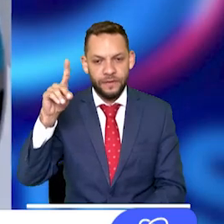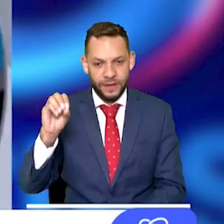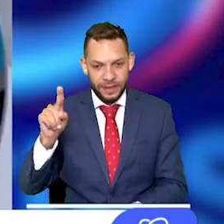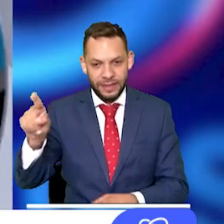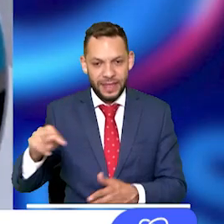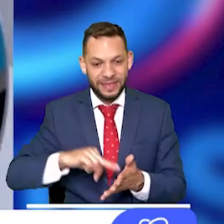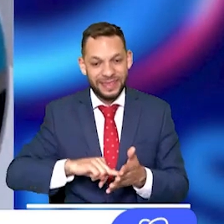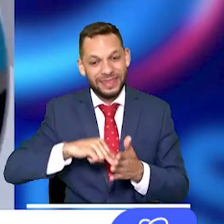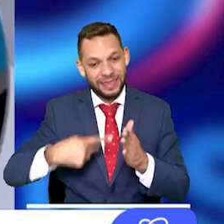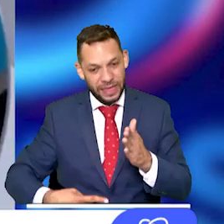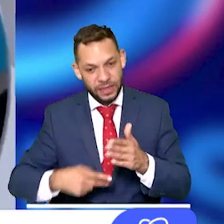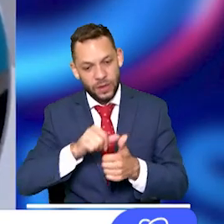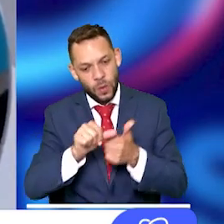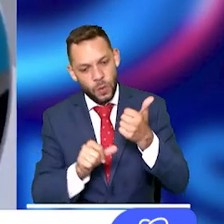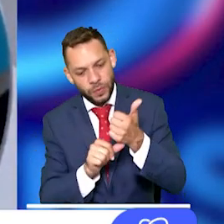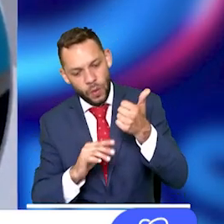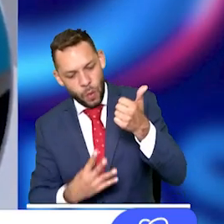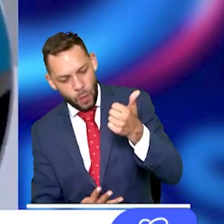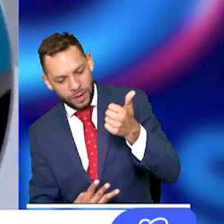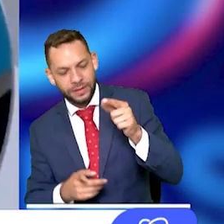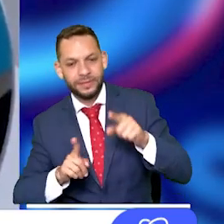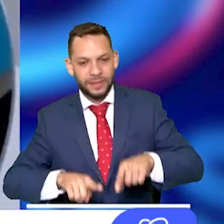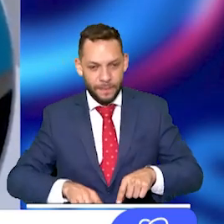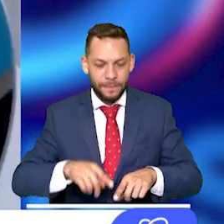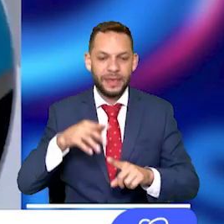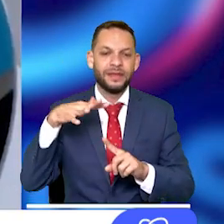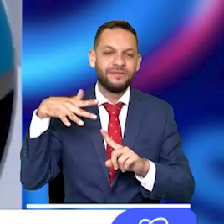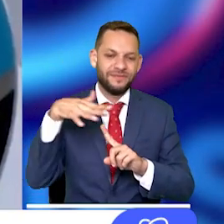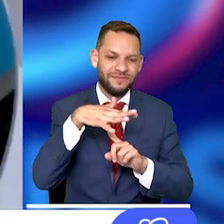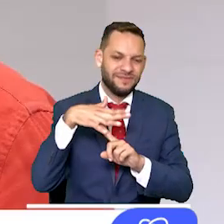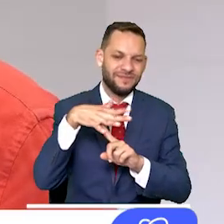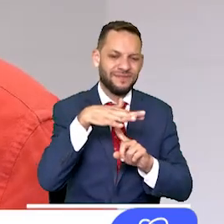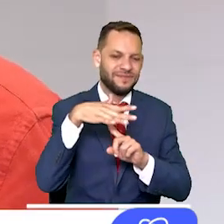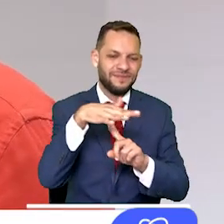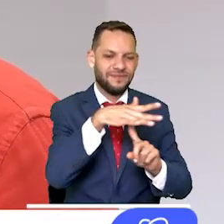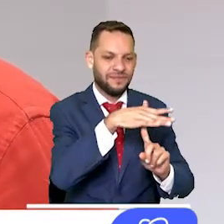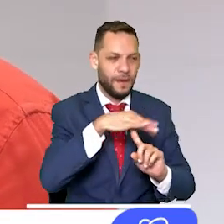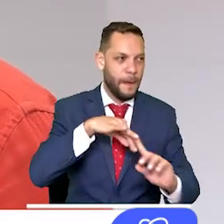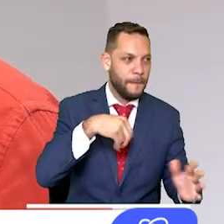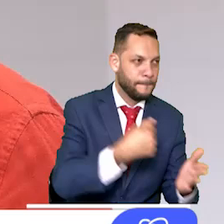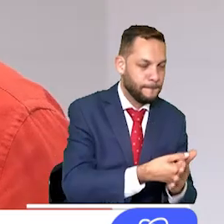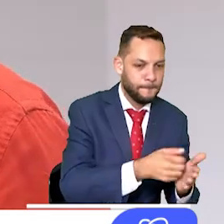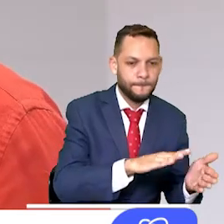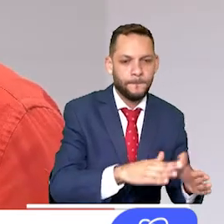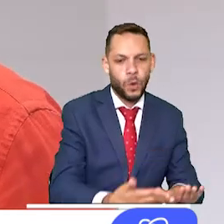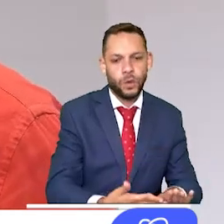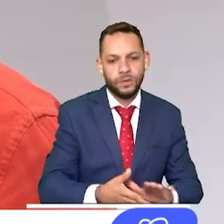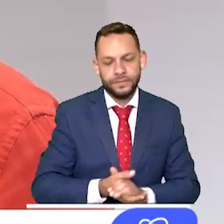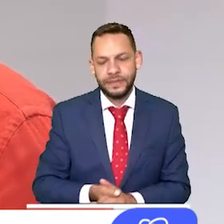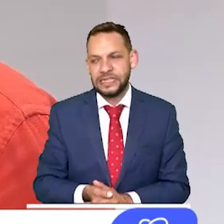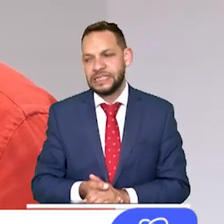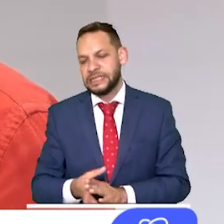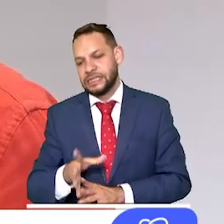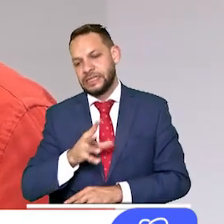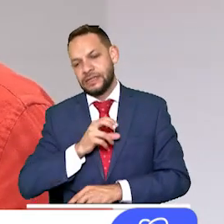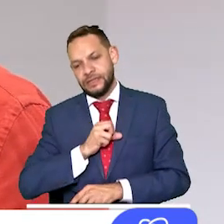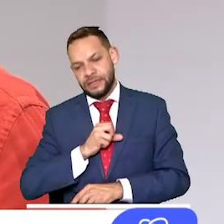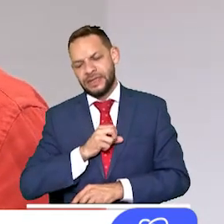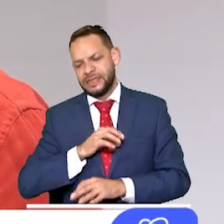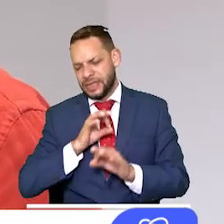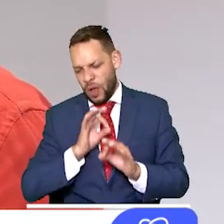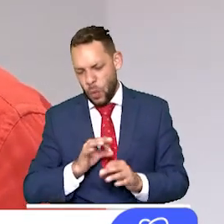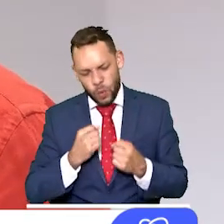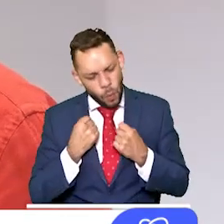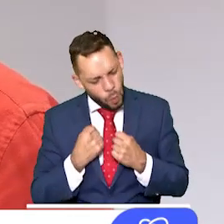fuerza aérea de quimbaya Quindío también fue víctima del fatal accidente lamentamos profundamente esta situación